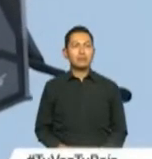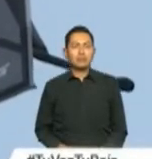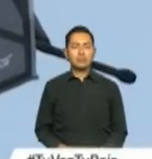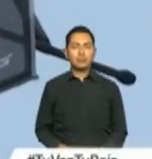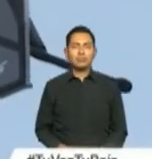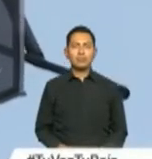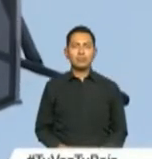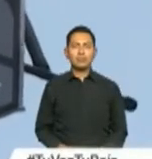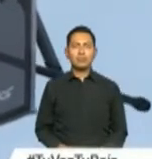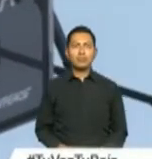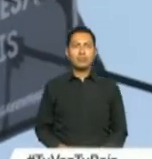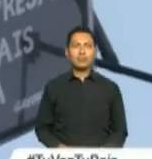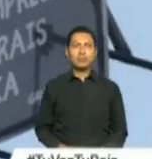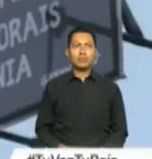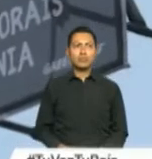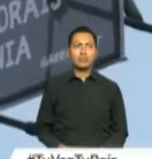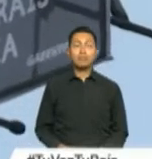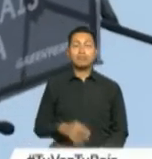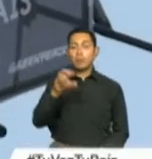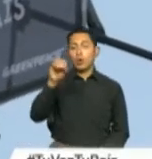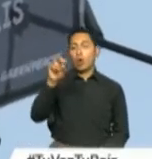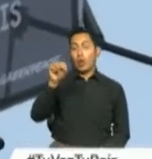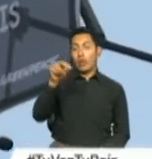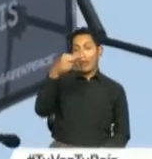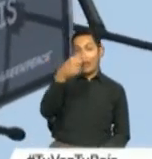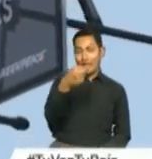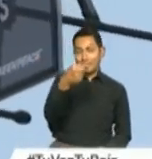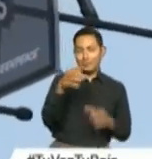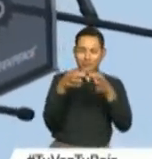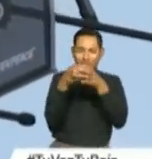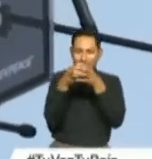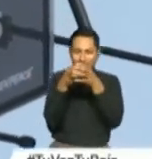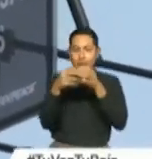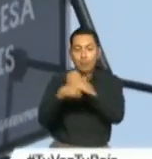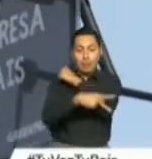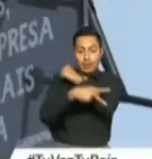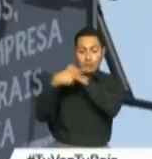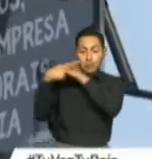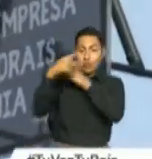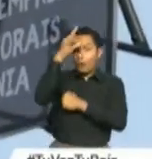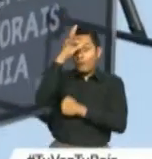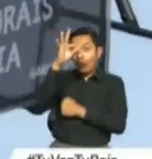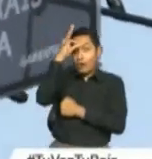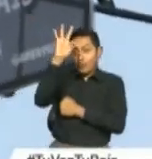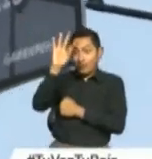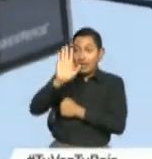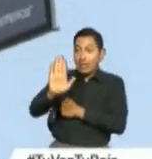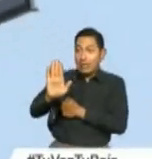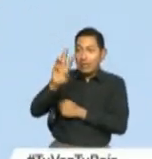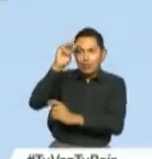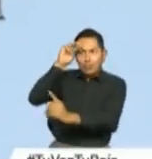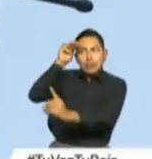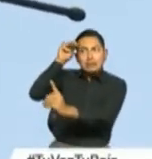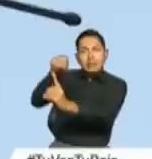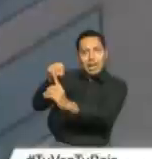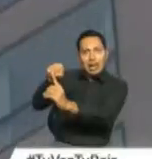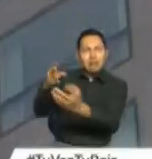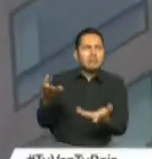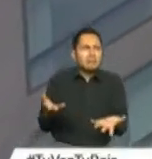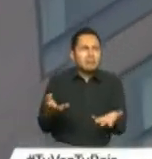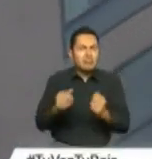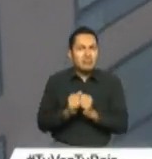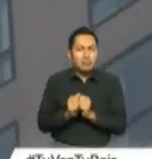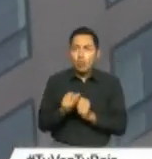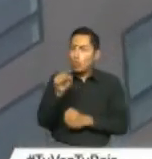Un mensaje de la ONG Greenpeace para los empleados de la petrolera francesa Total. Funcionarios,